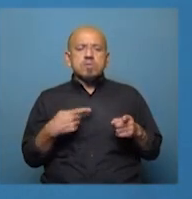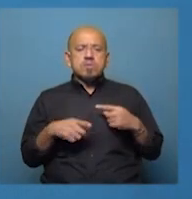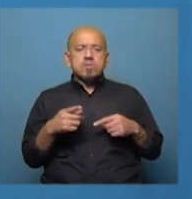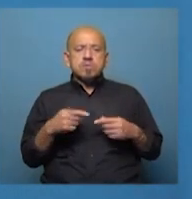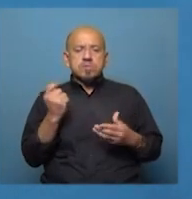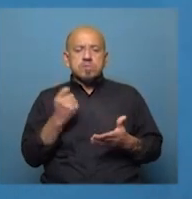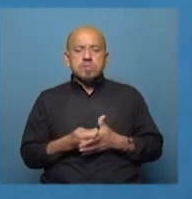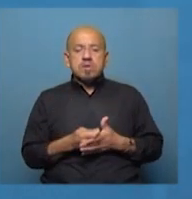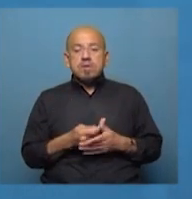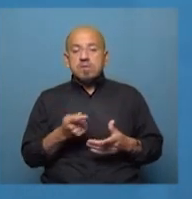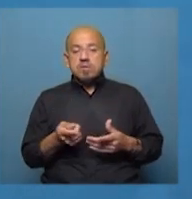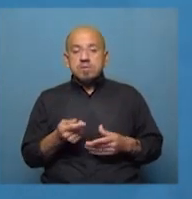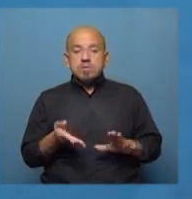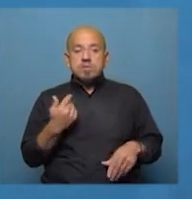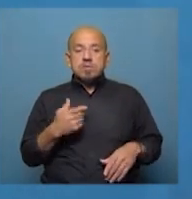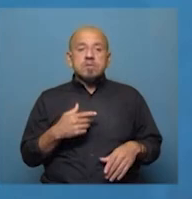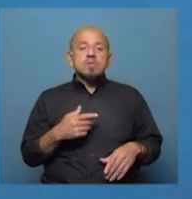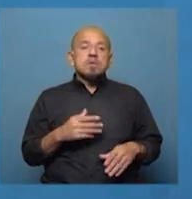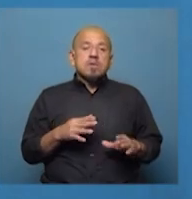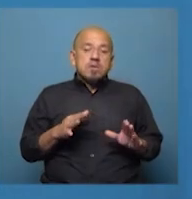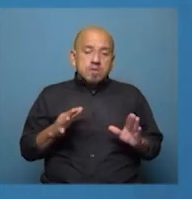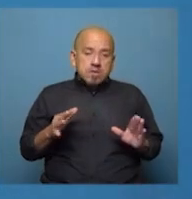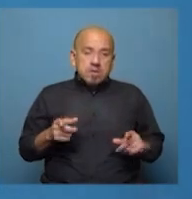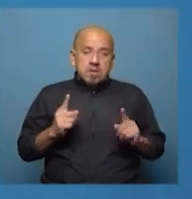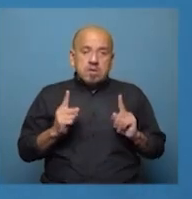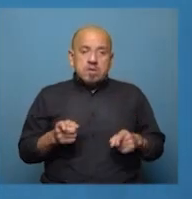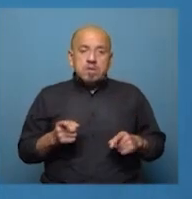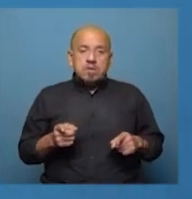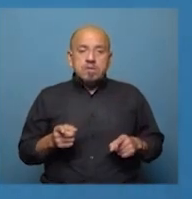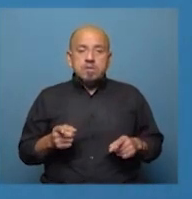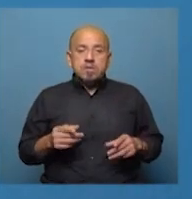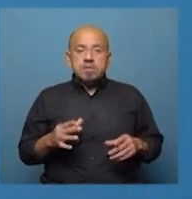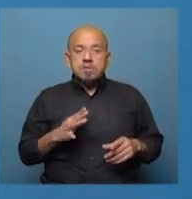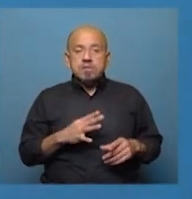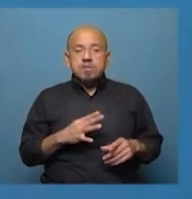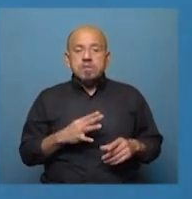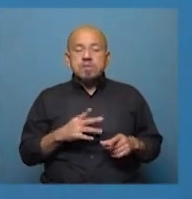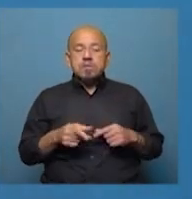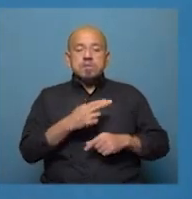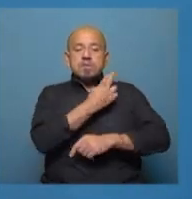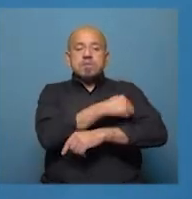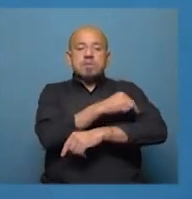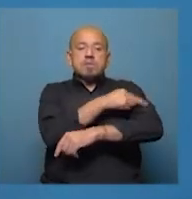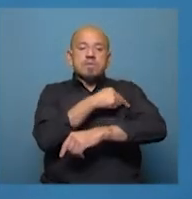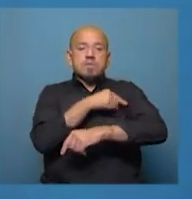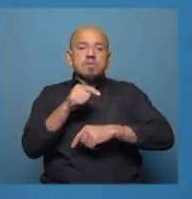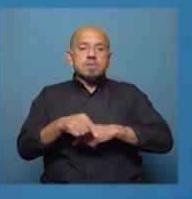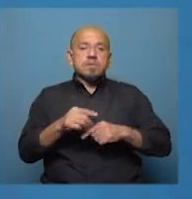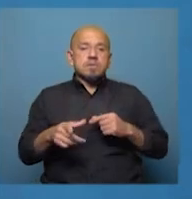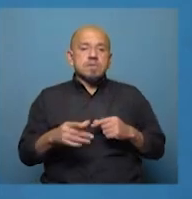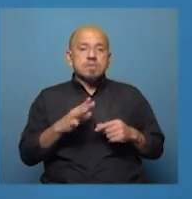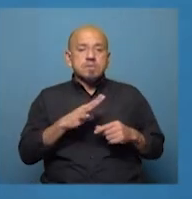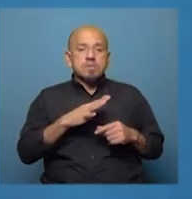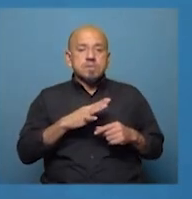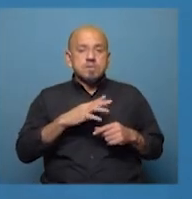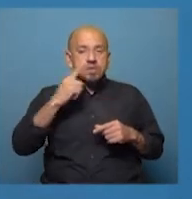pagando mucho más s Es altamente probable también es cierto que a las farmacias comunitarias en este caso hay que ver